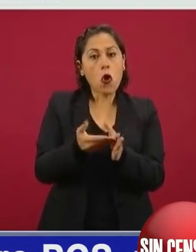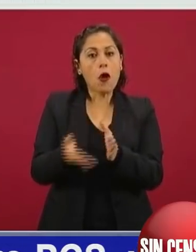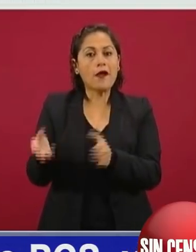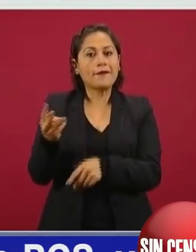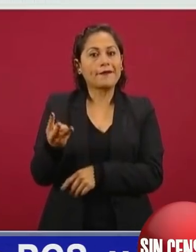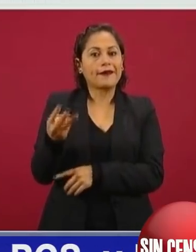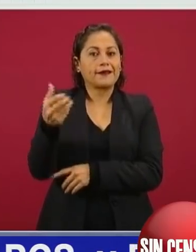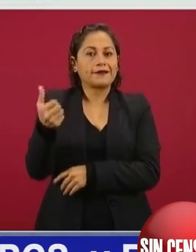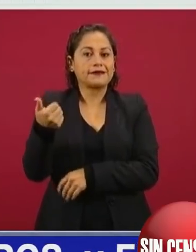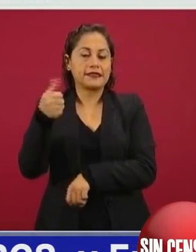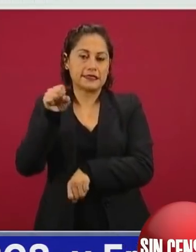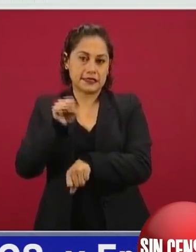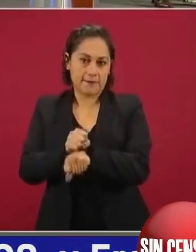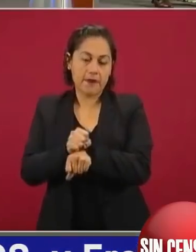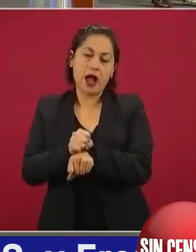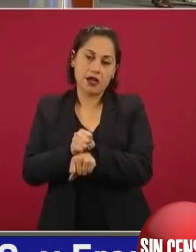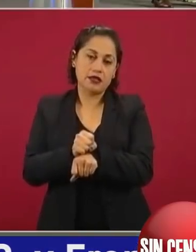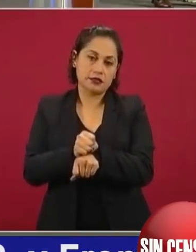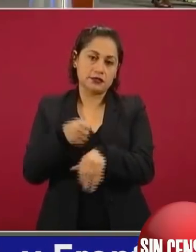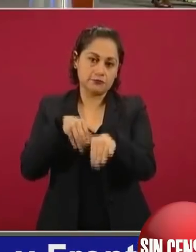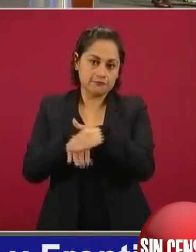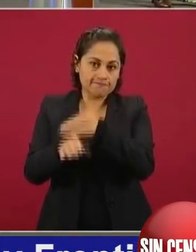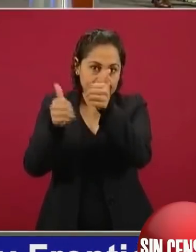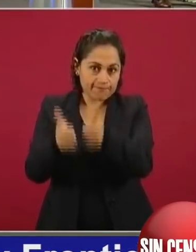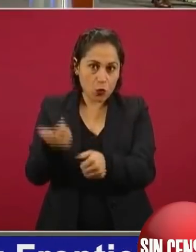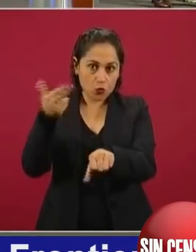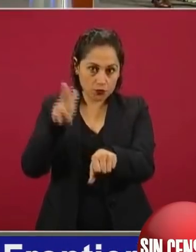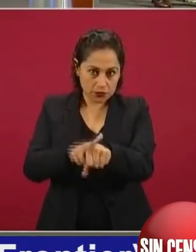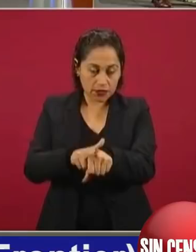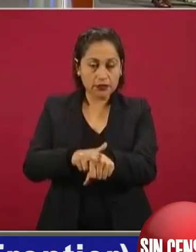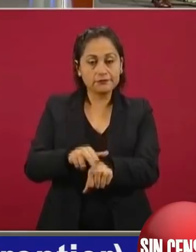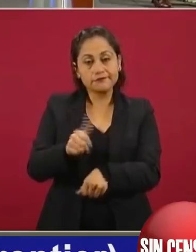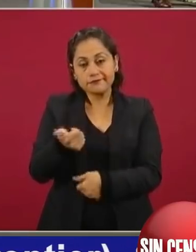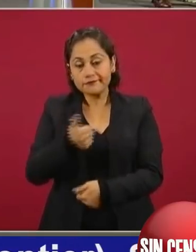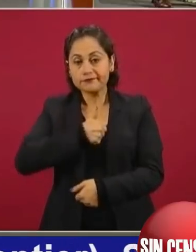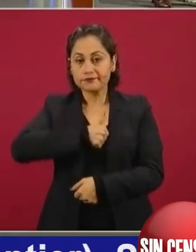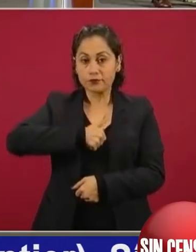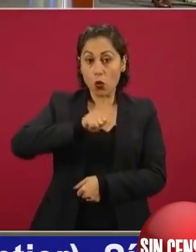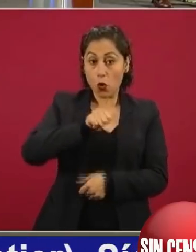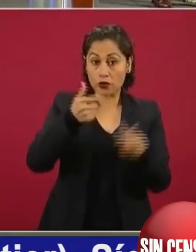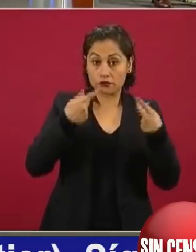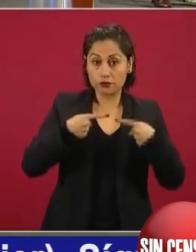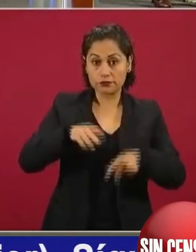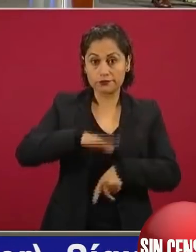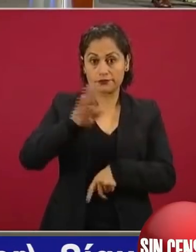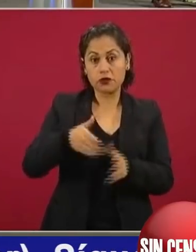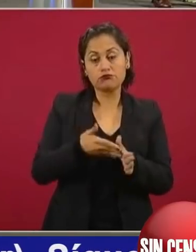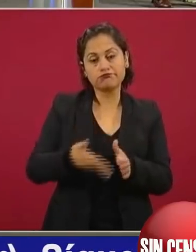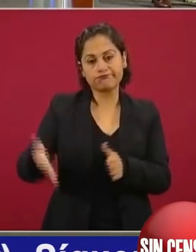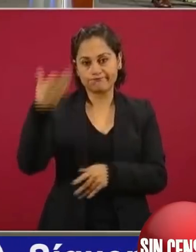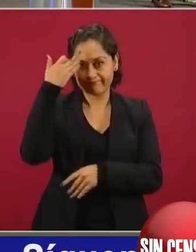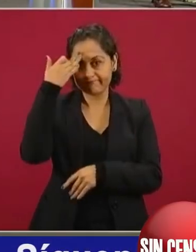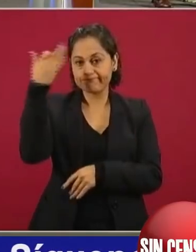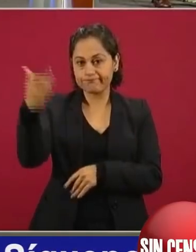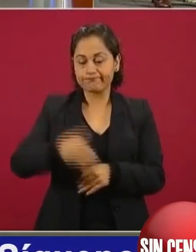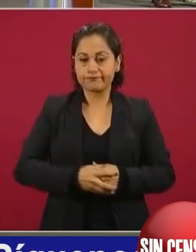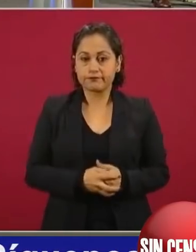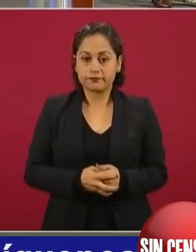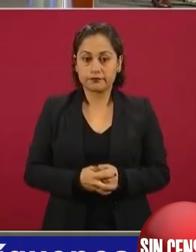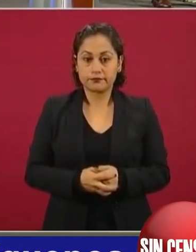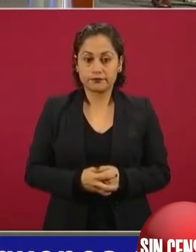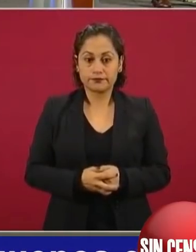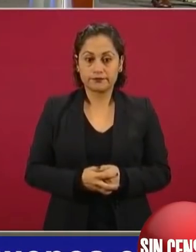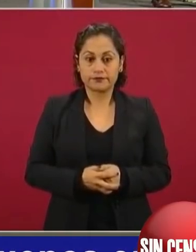y desafortunadamente aquellas que fallecen pueden tardar todo ese tiempo en hospital. La siguiente.